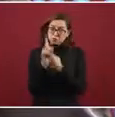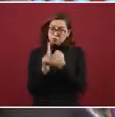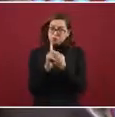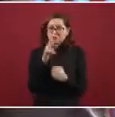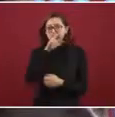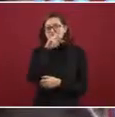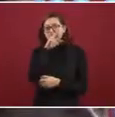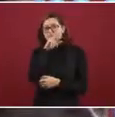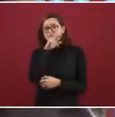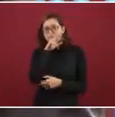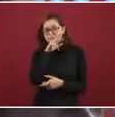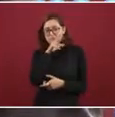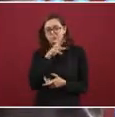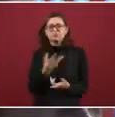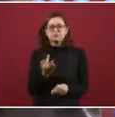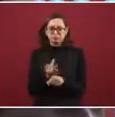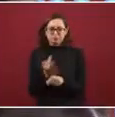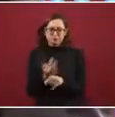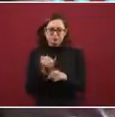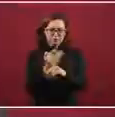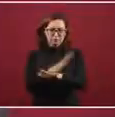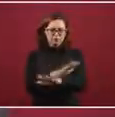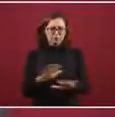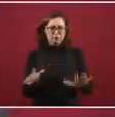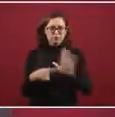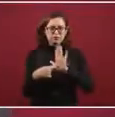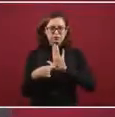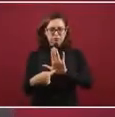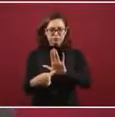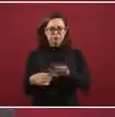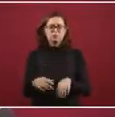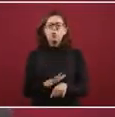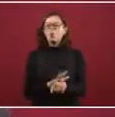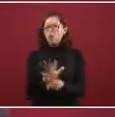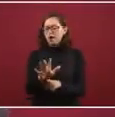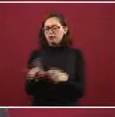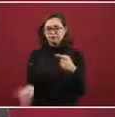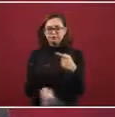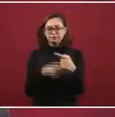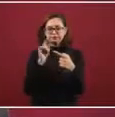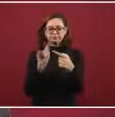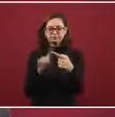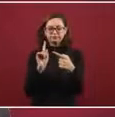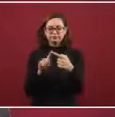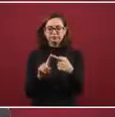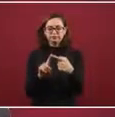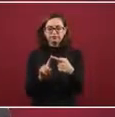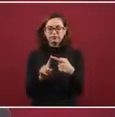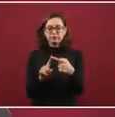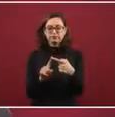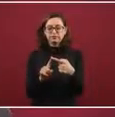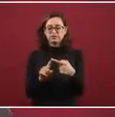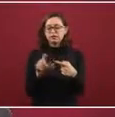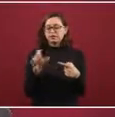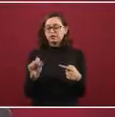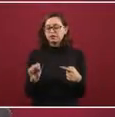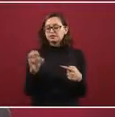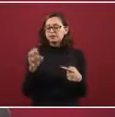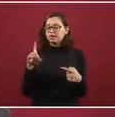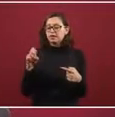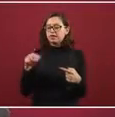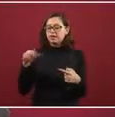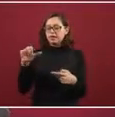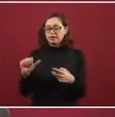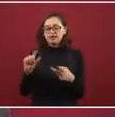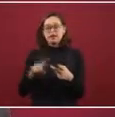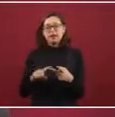con ustedes y a informar a la opinión pública. En primer lugar, nos reporta la Secretaría de la Defensa Nacional, así como la